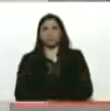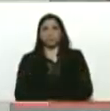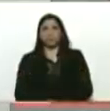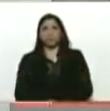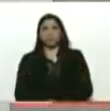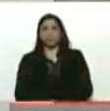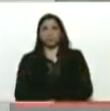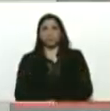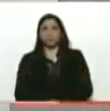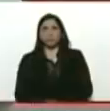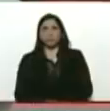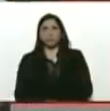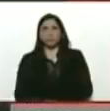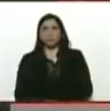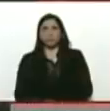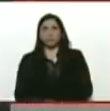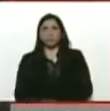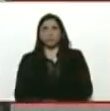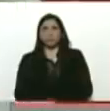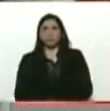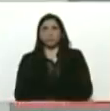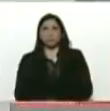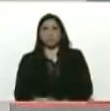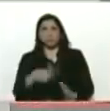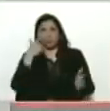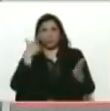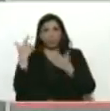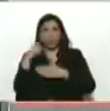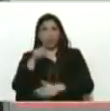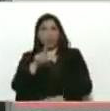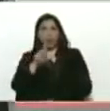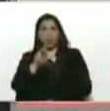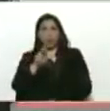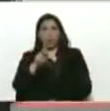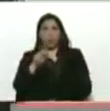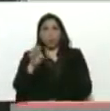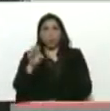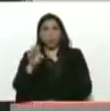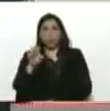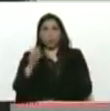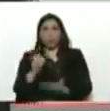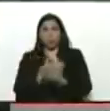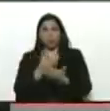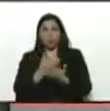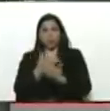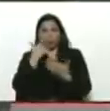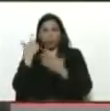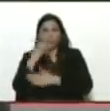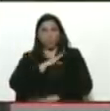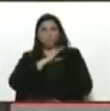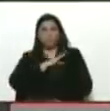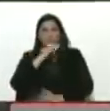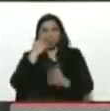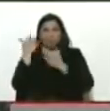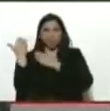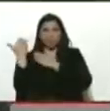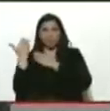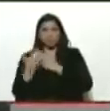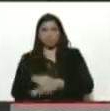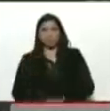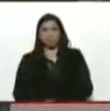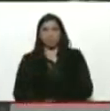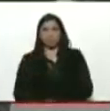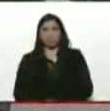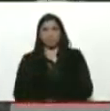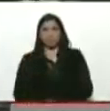No sabemos, era de Luke, este cuadernito que está aquí, aquí está atrás, está